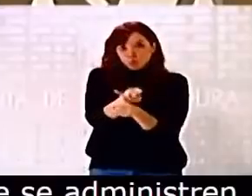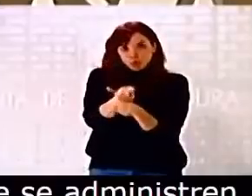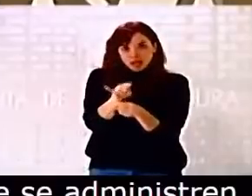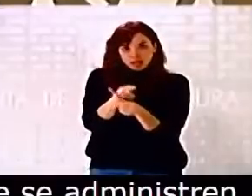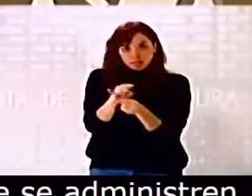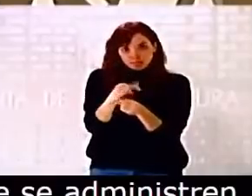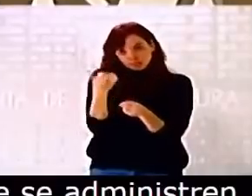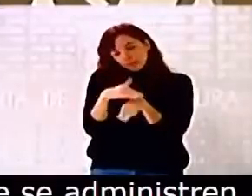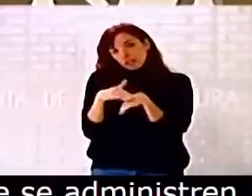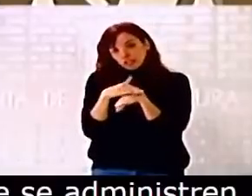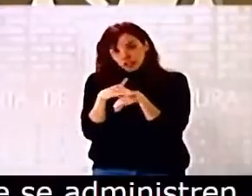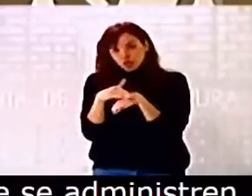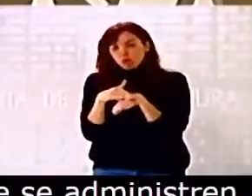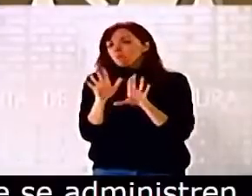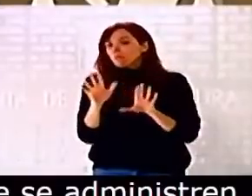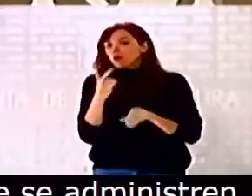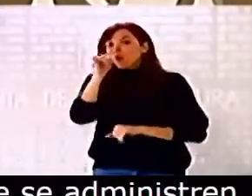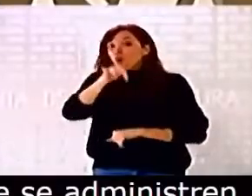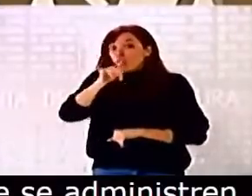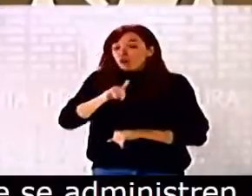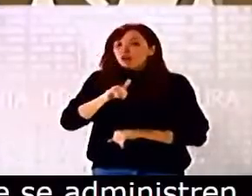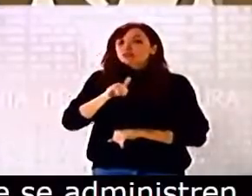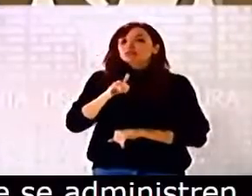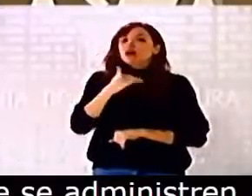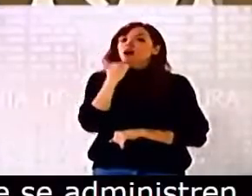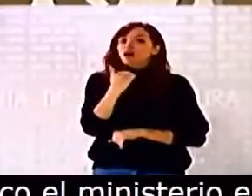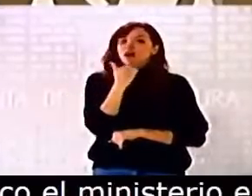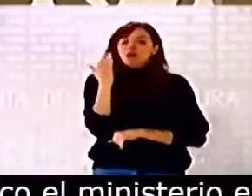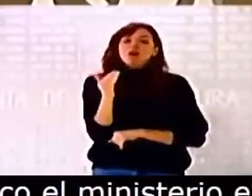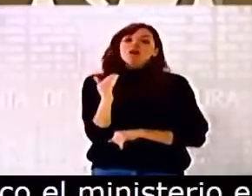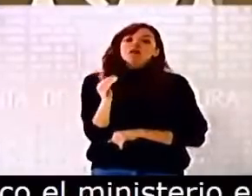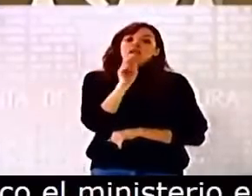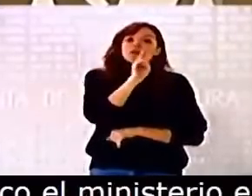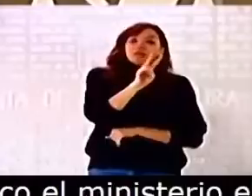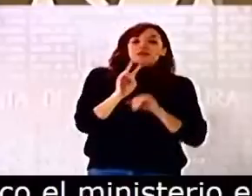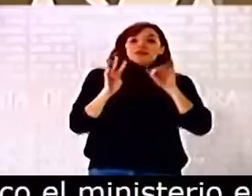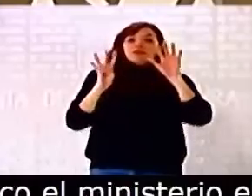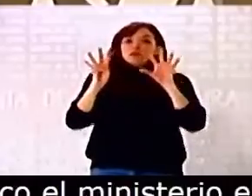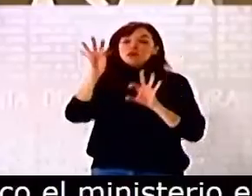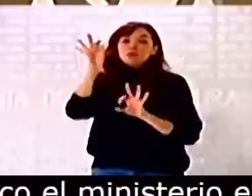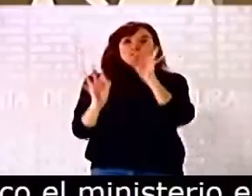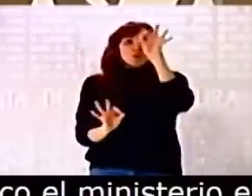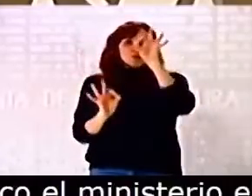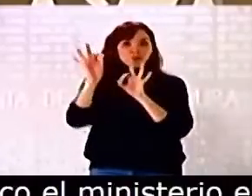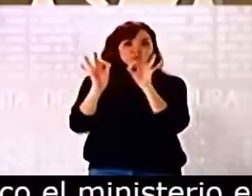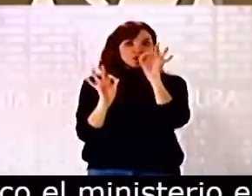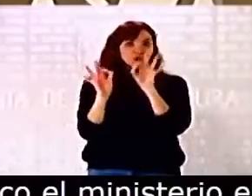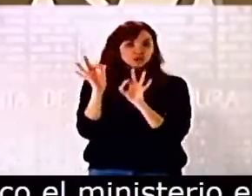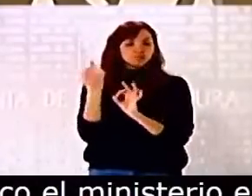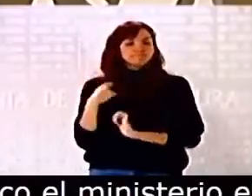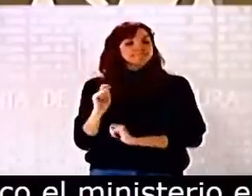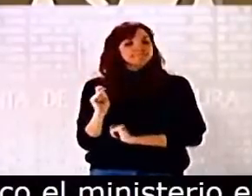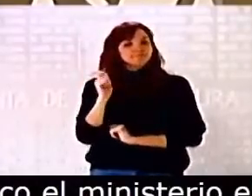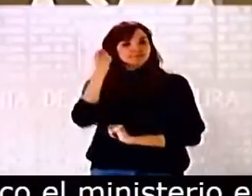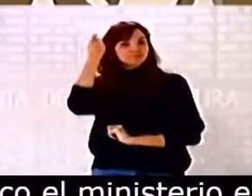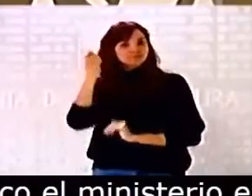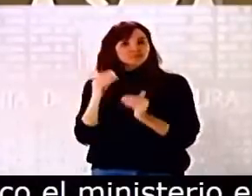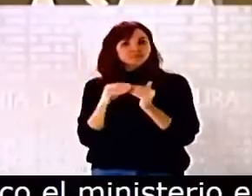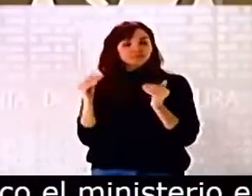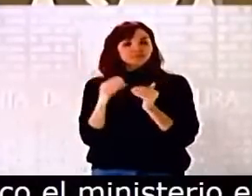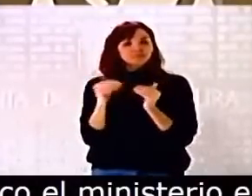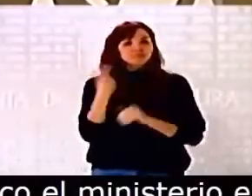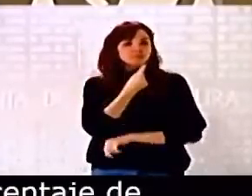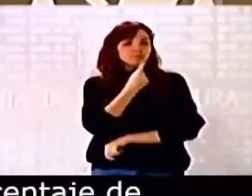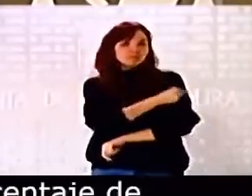llegaremos cerca del 29% en el porcentaje de utilización de las